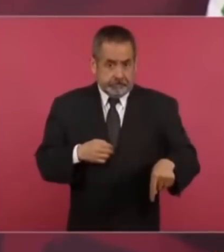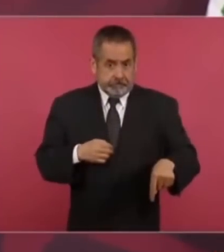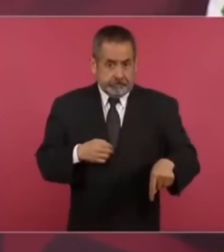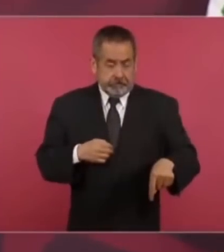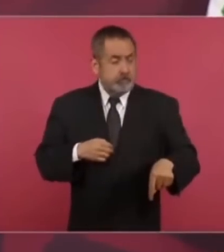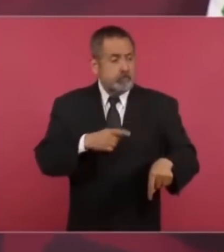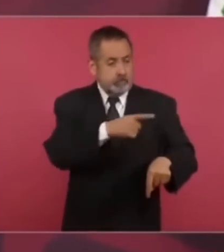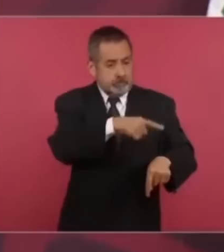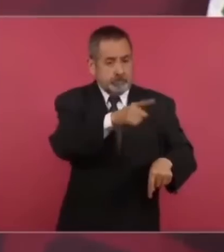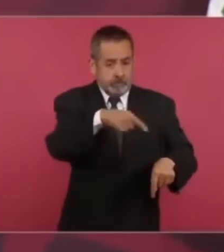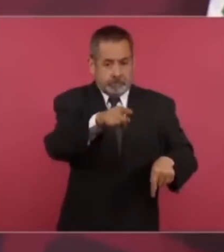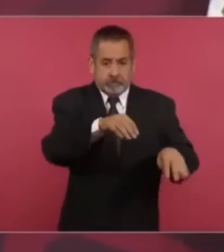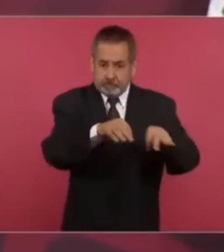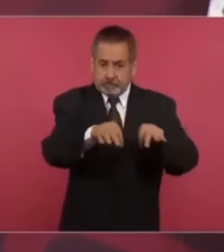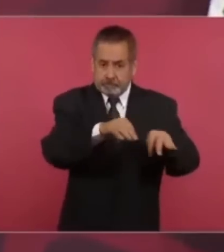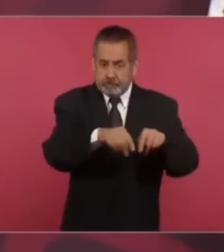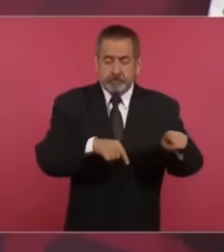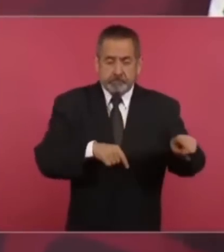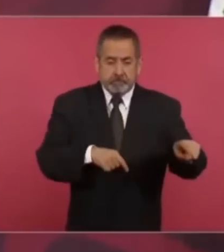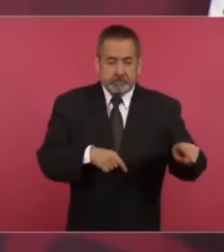que trabajen